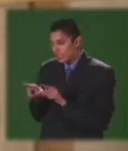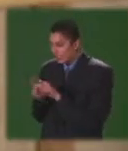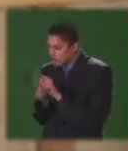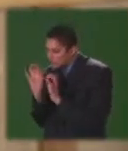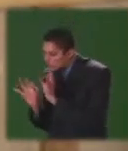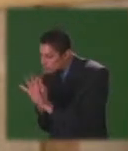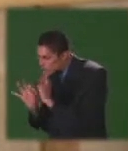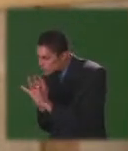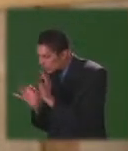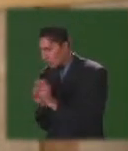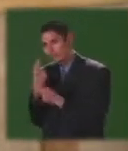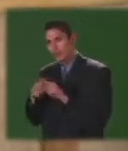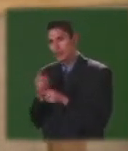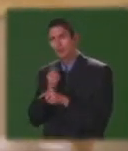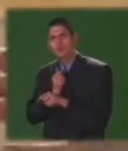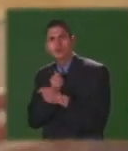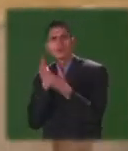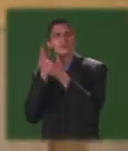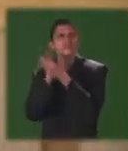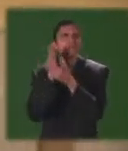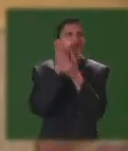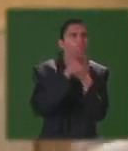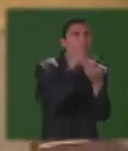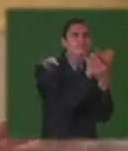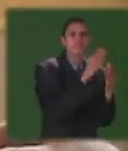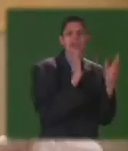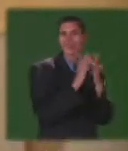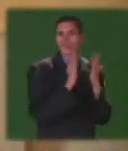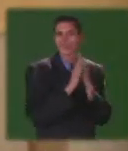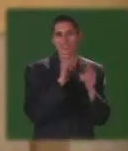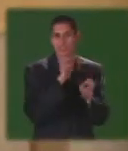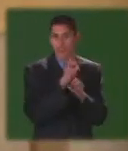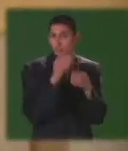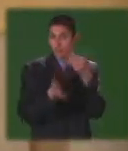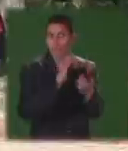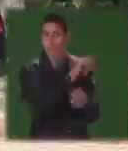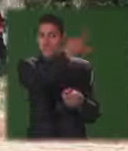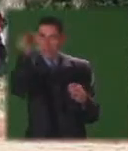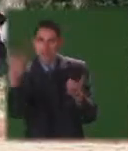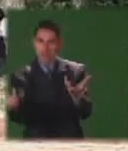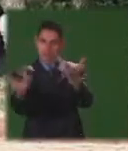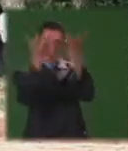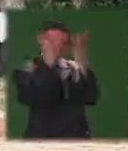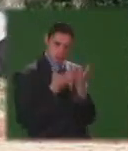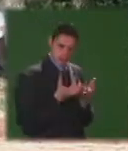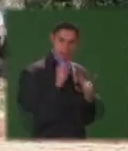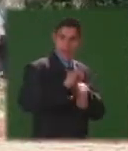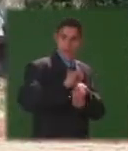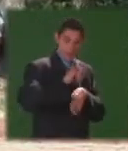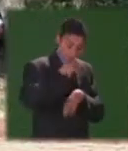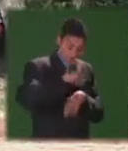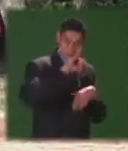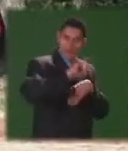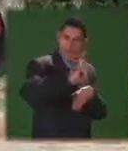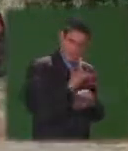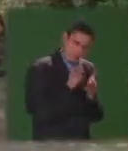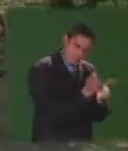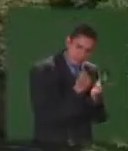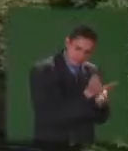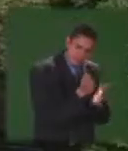pronto acercarse a cada casa más que que ellos se acerquen a una institución donde les colaboren y les presten la ayuda